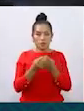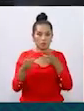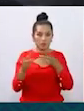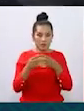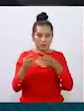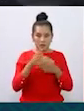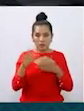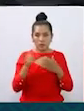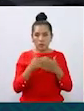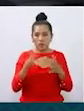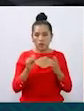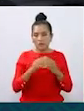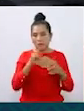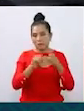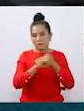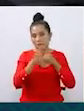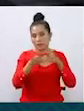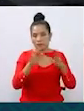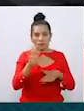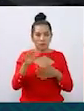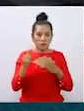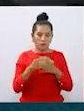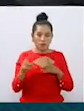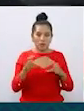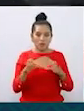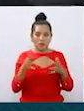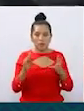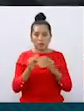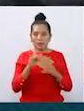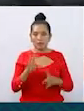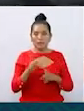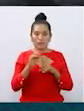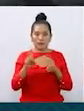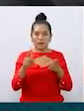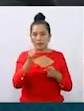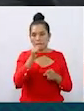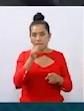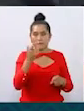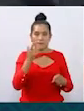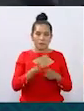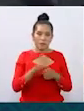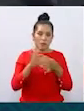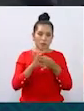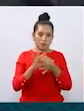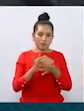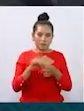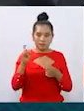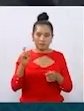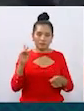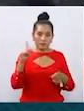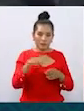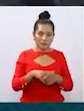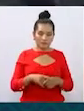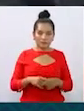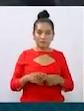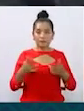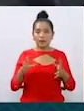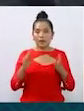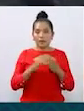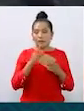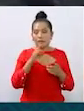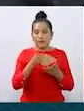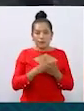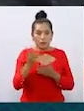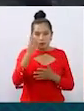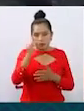estará a la convocatoria hecha por las organizaciones matrices del Pacto de Unidad, estará presente. En realidad, porque